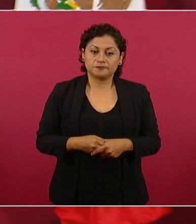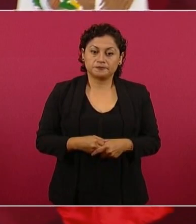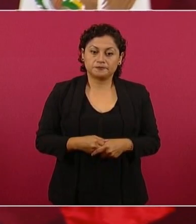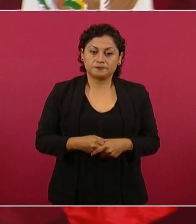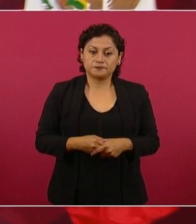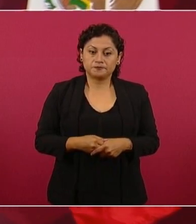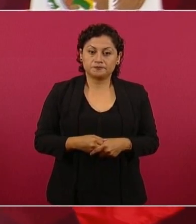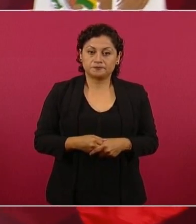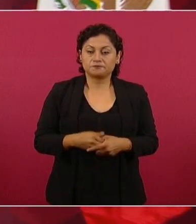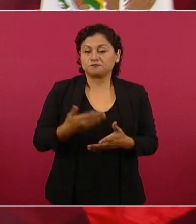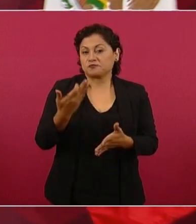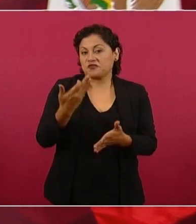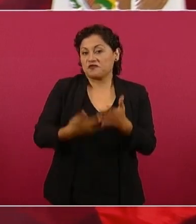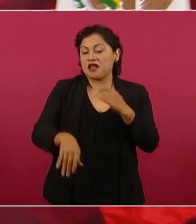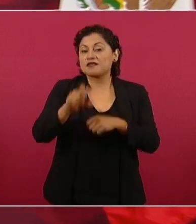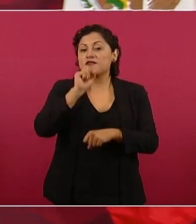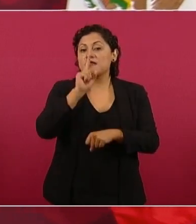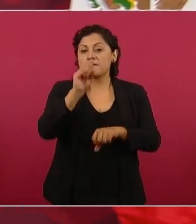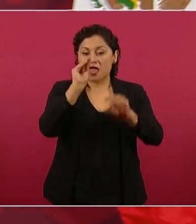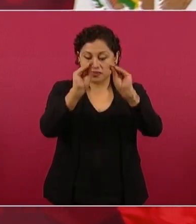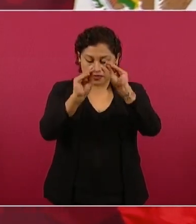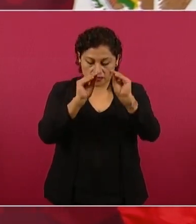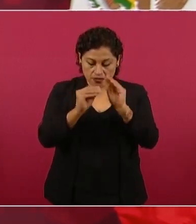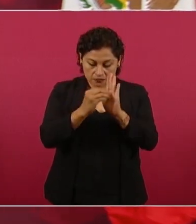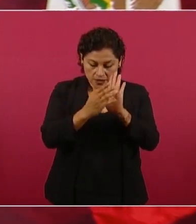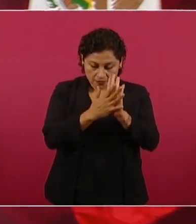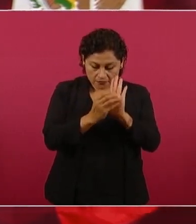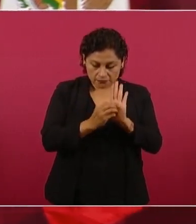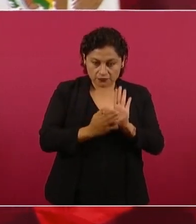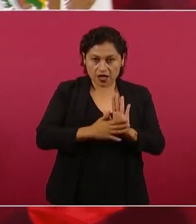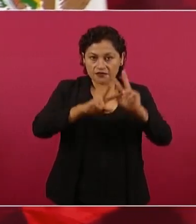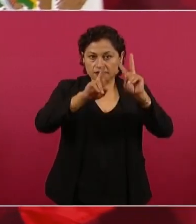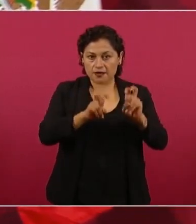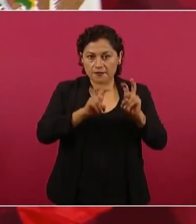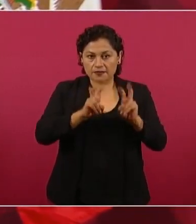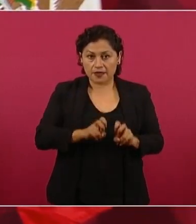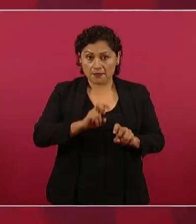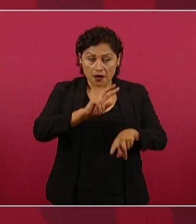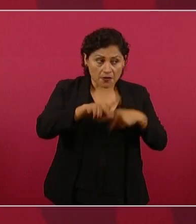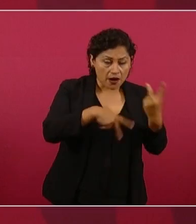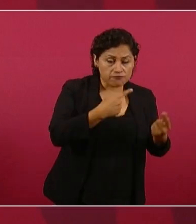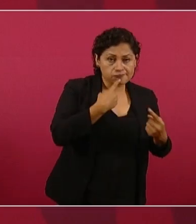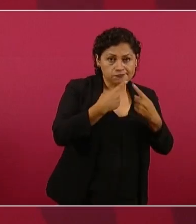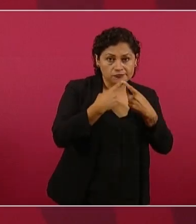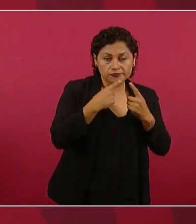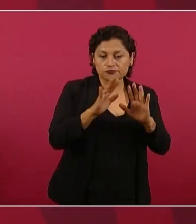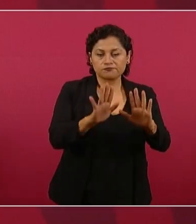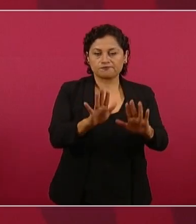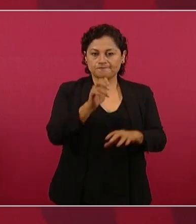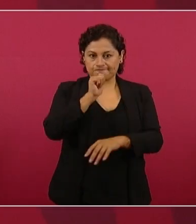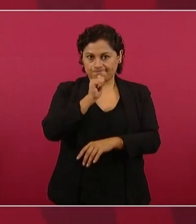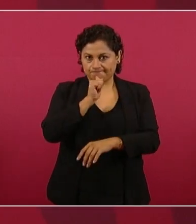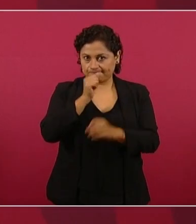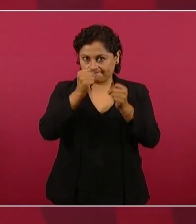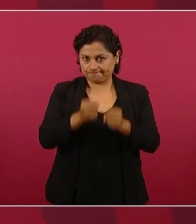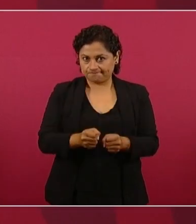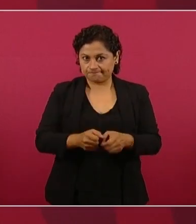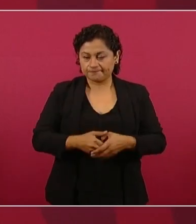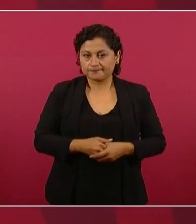sobre los temas que vamos a tratar, y ya lo expliqué en una ocasión,